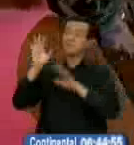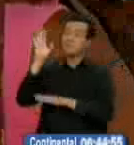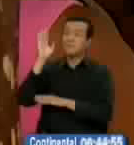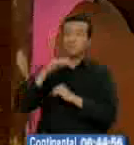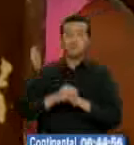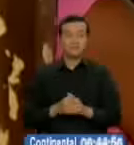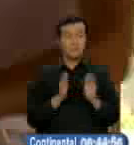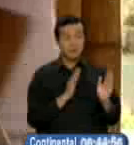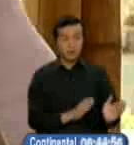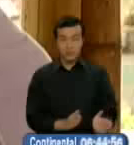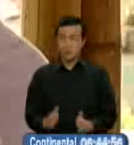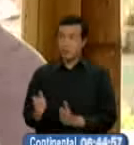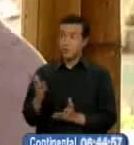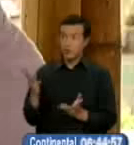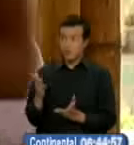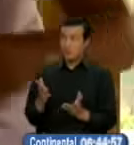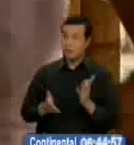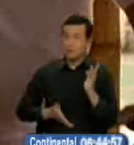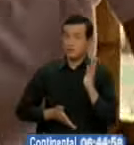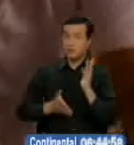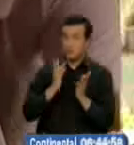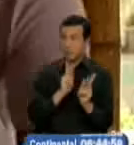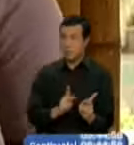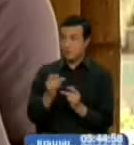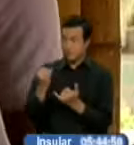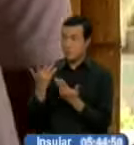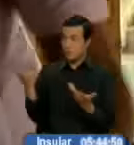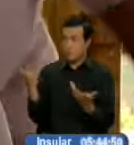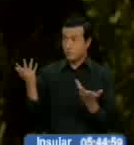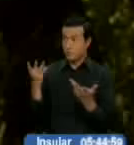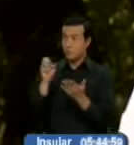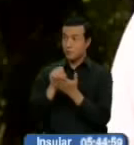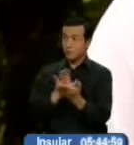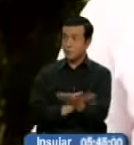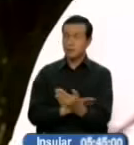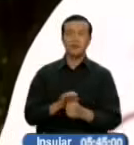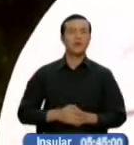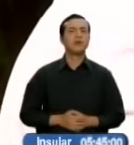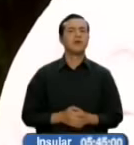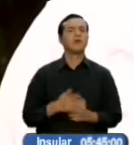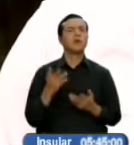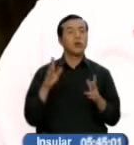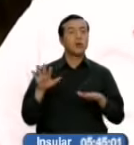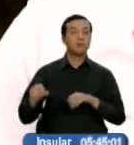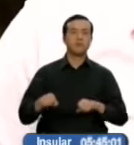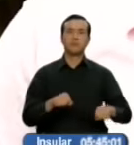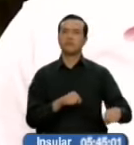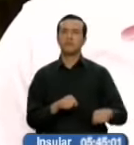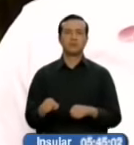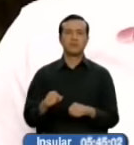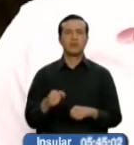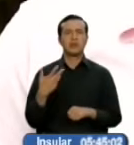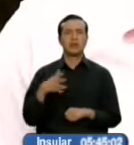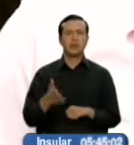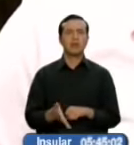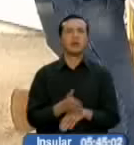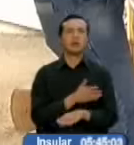¿Están preparadas para lo que vamos a planificar hoy de los proyectos? Cuando ocasionó el terremoto, como ya teníamos